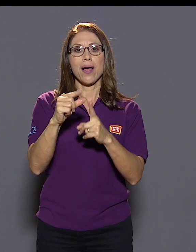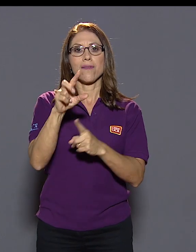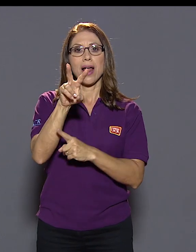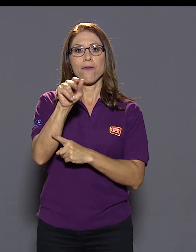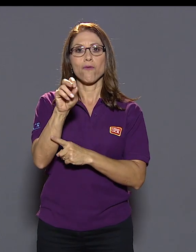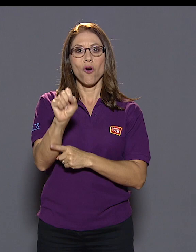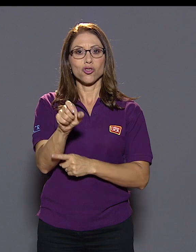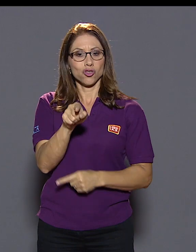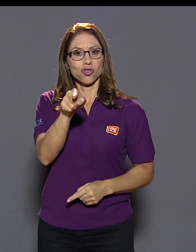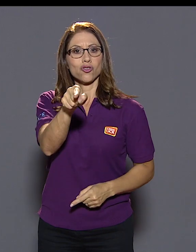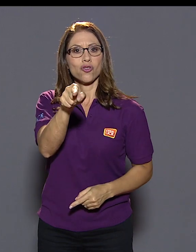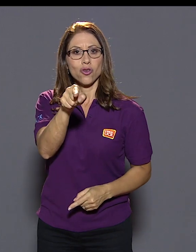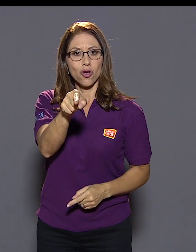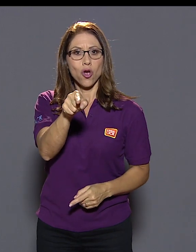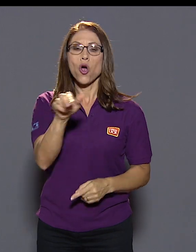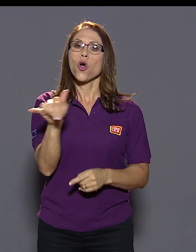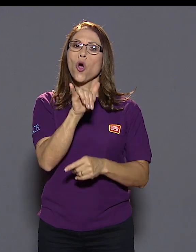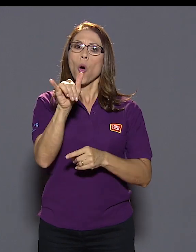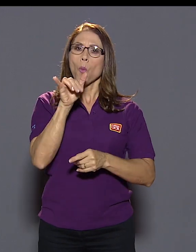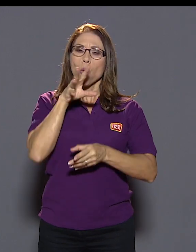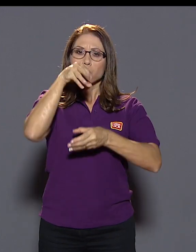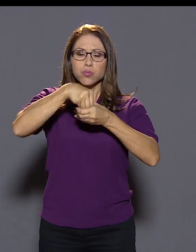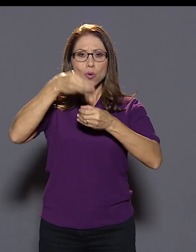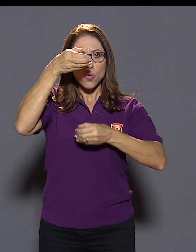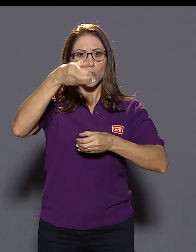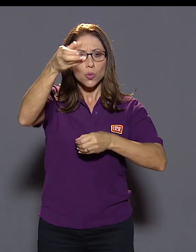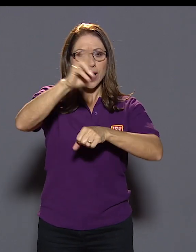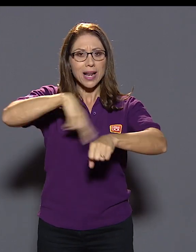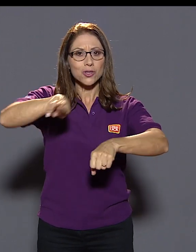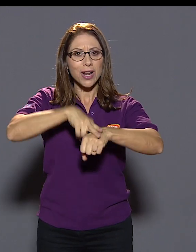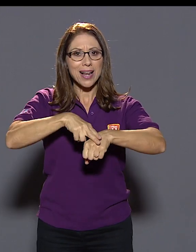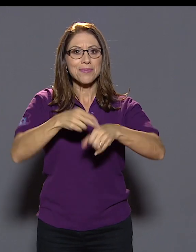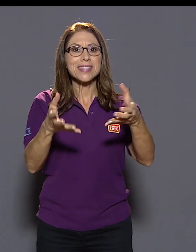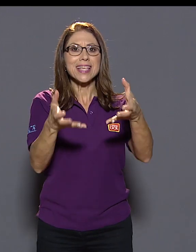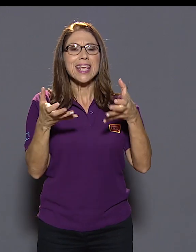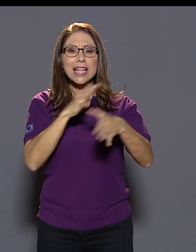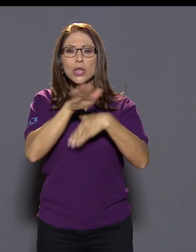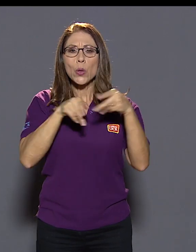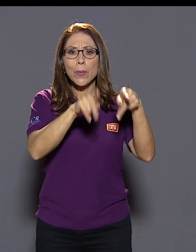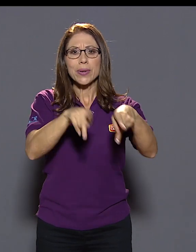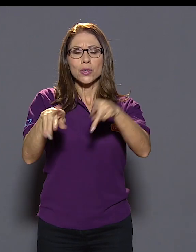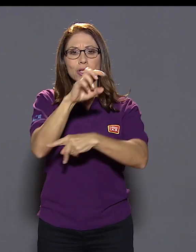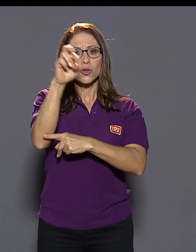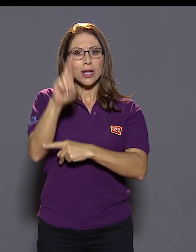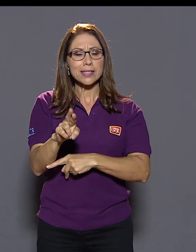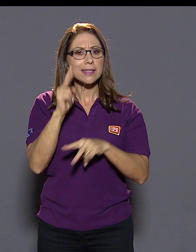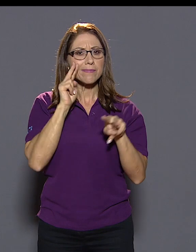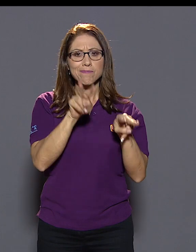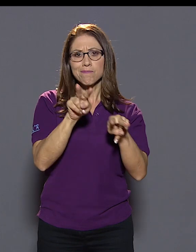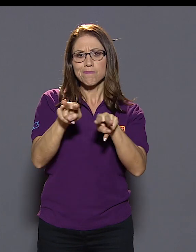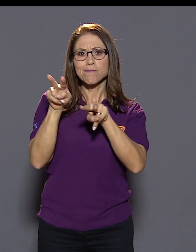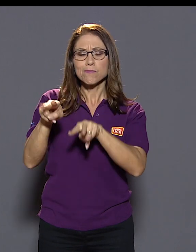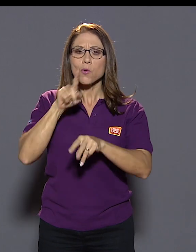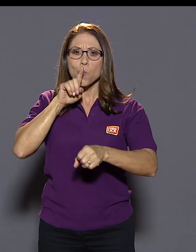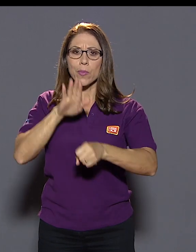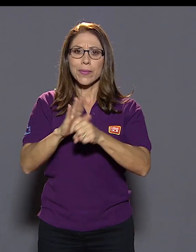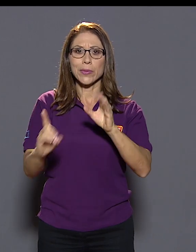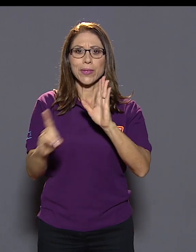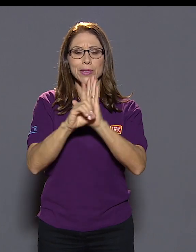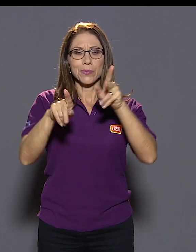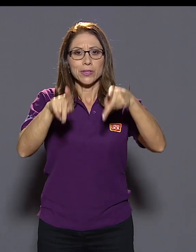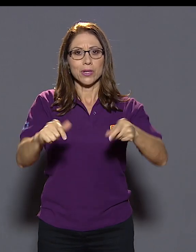parte de la cultura nacional, se busca motivar a toda la población costarricense para que vele por el cumplimiento de los derechos de las personas